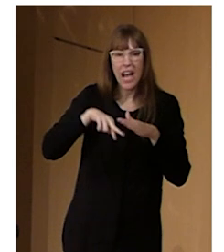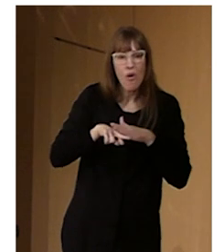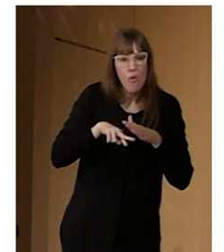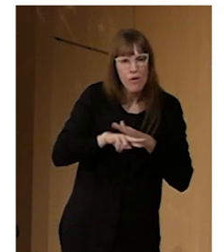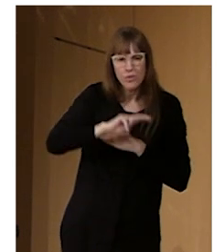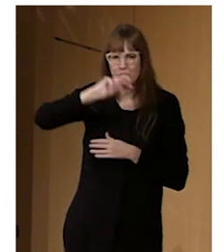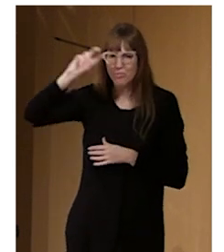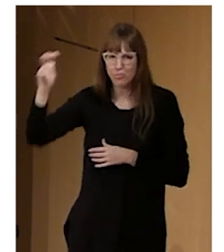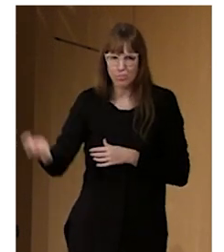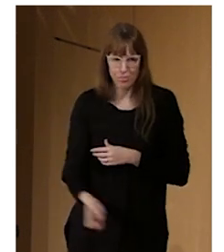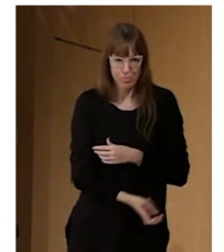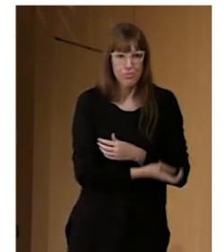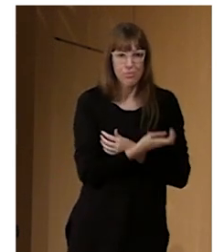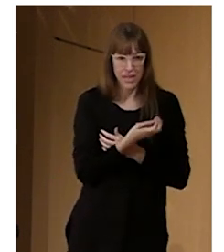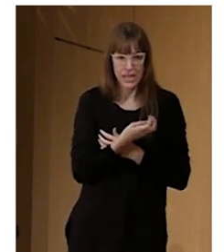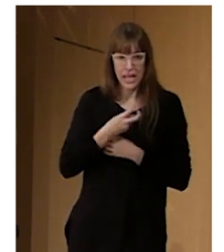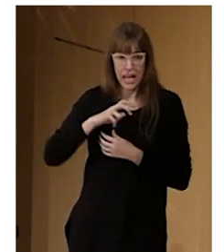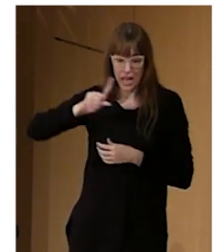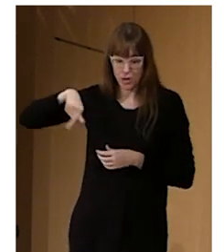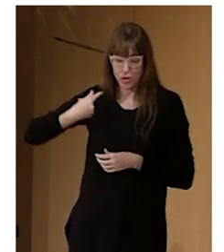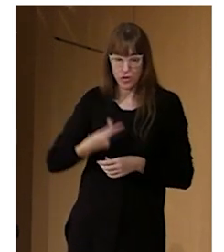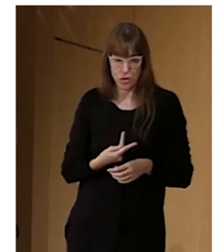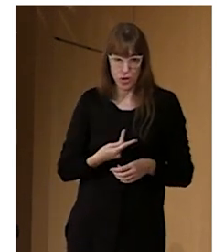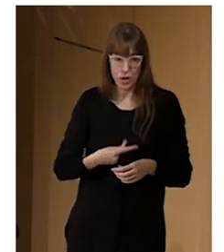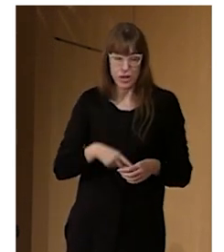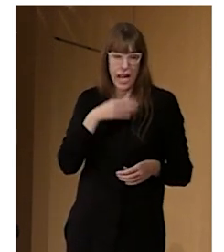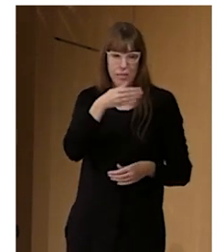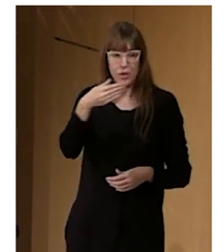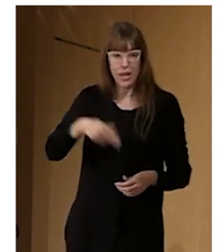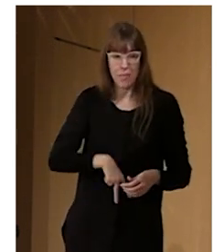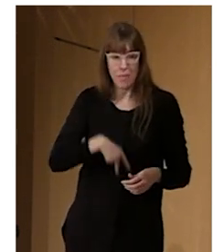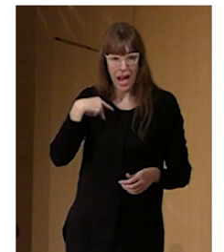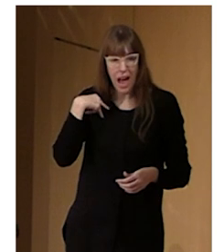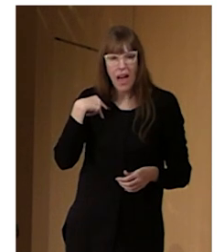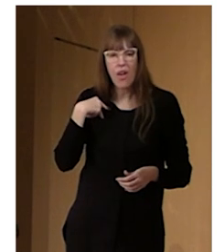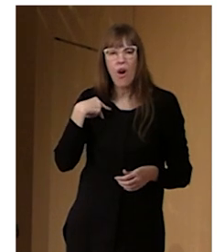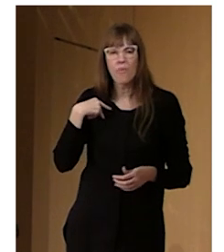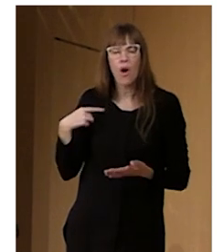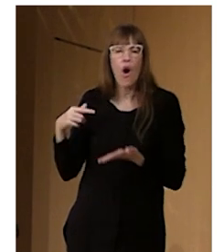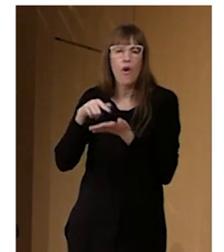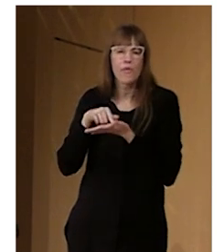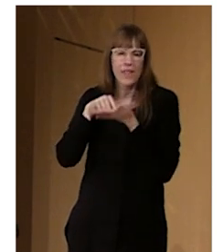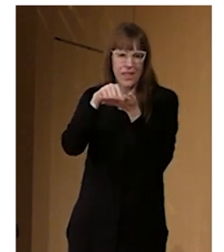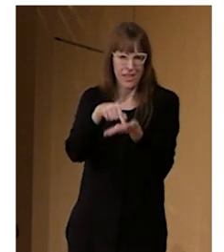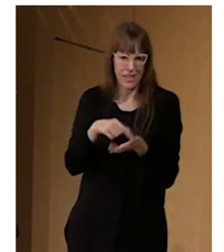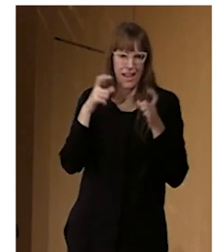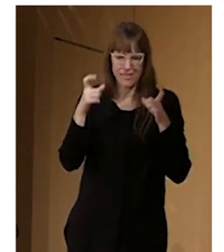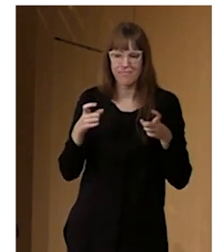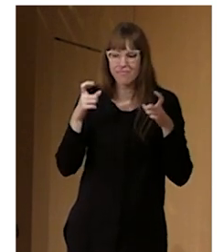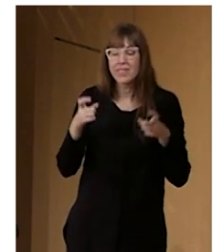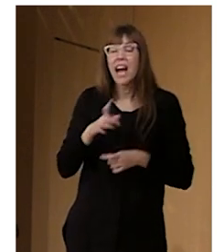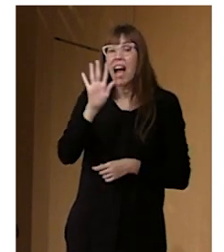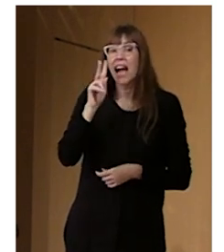que desde el Museo del Prado pues intentamos intentamos ofrecer eh eh lógicamente el Museo del Prado es un